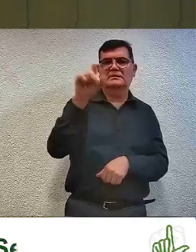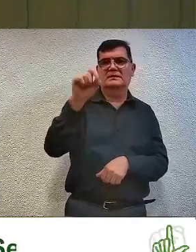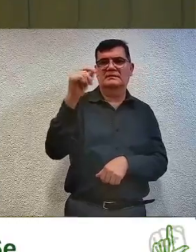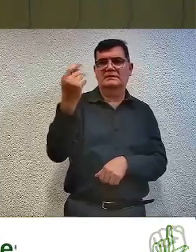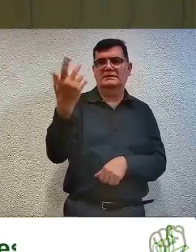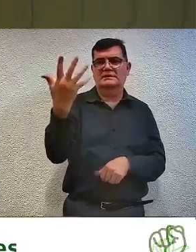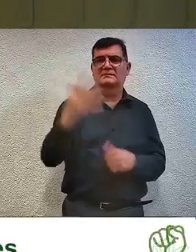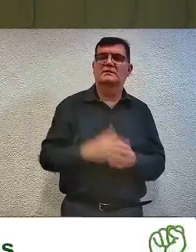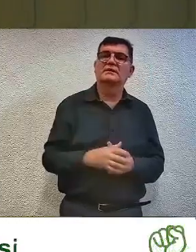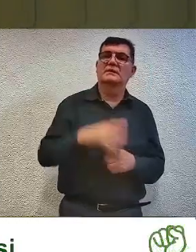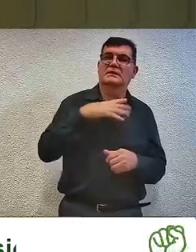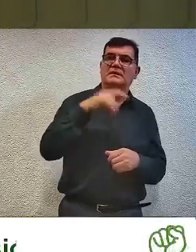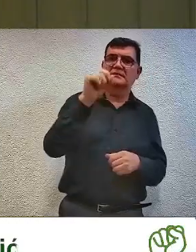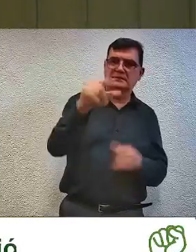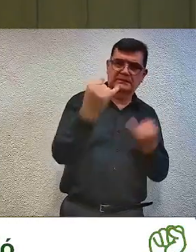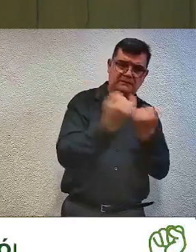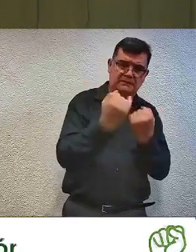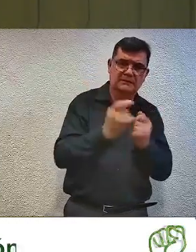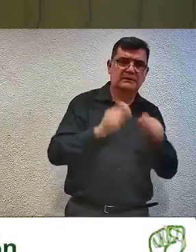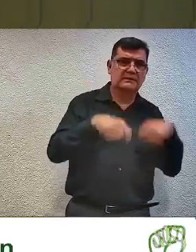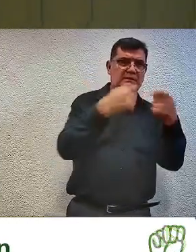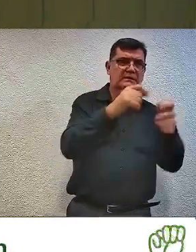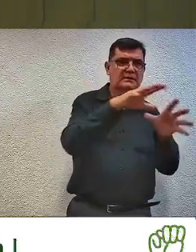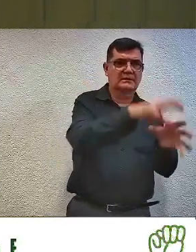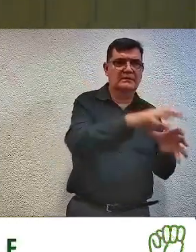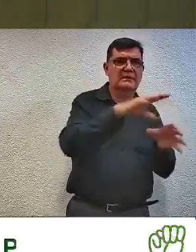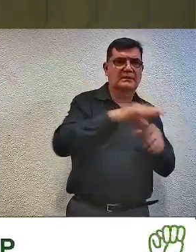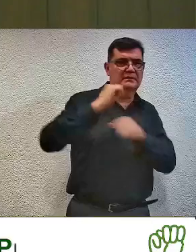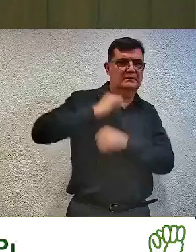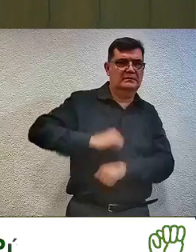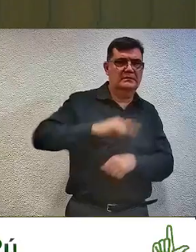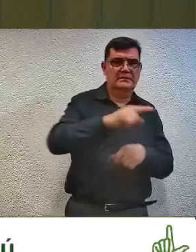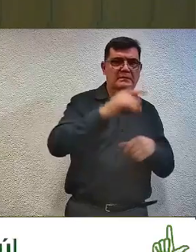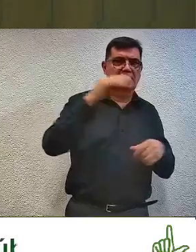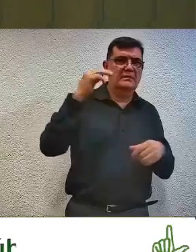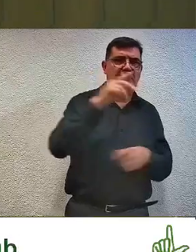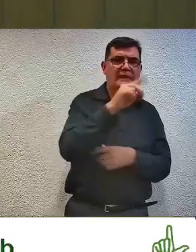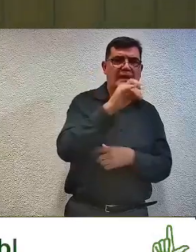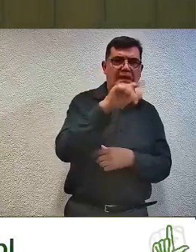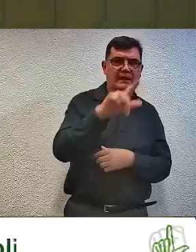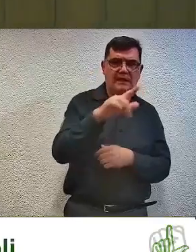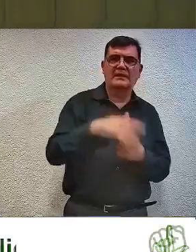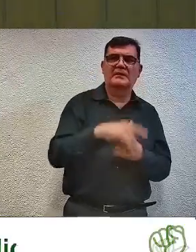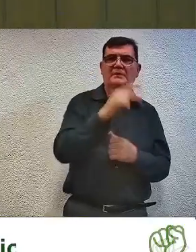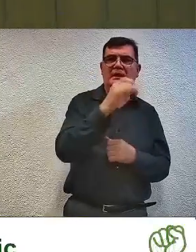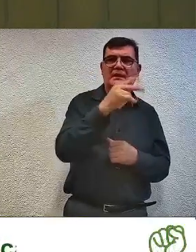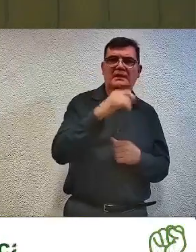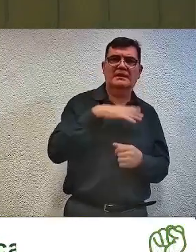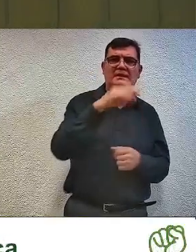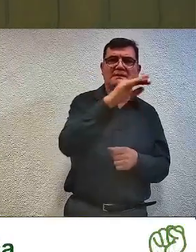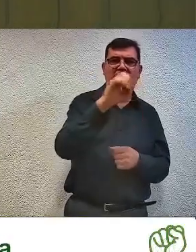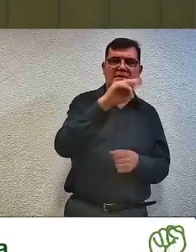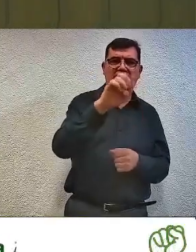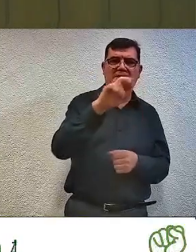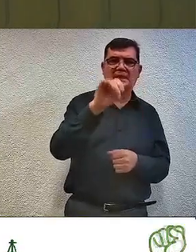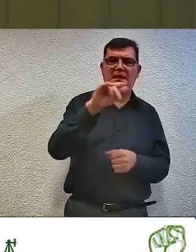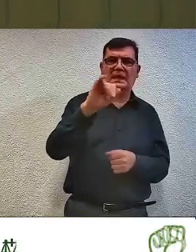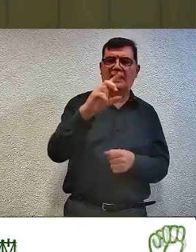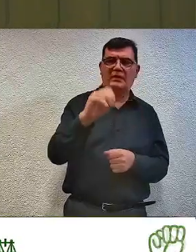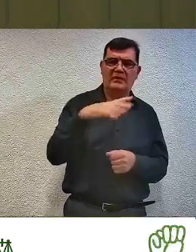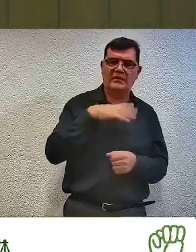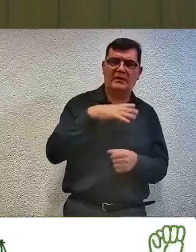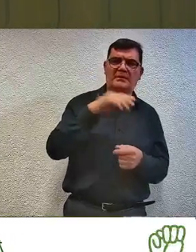047/2025, los cuales fueron turnados a las ponencias a cargo de los magistrados Daniel Preciado Temiquel y César Salgado Alpizar y de